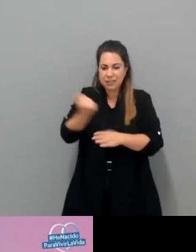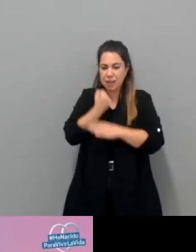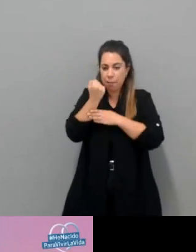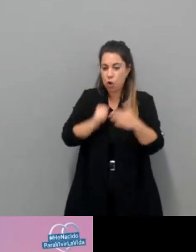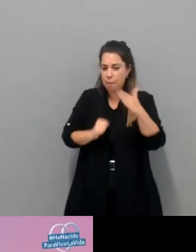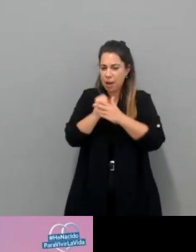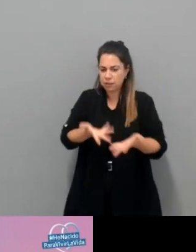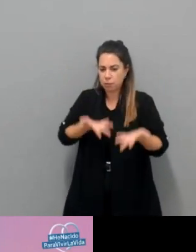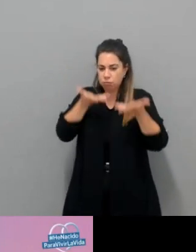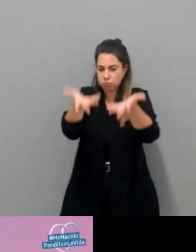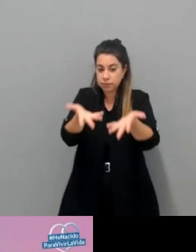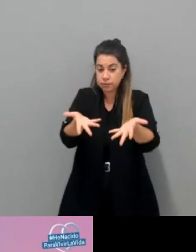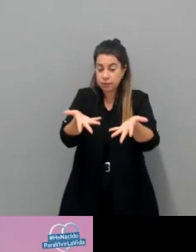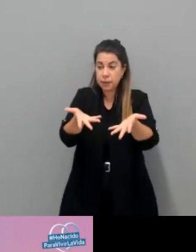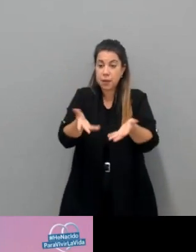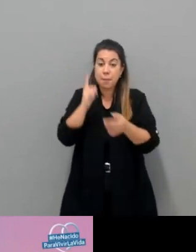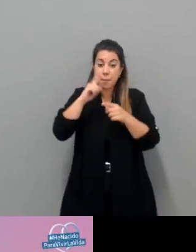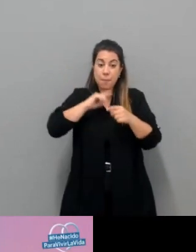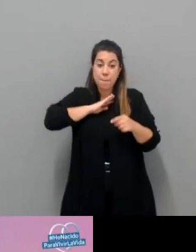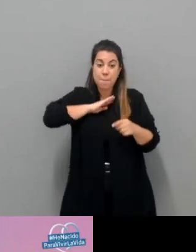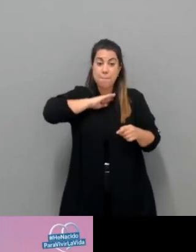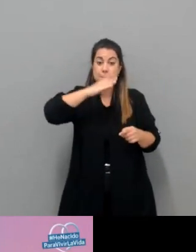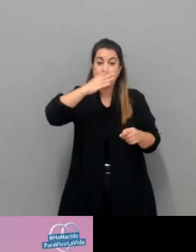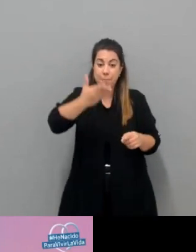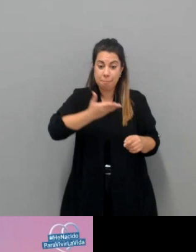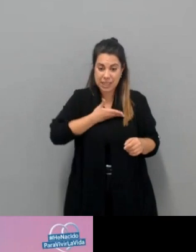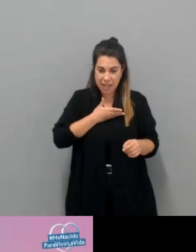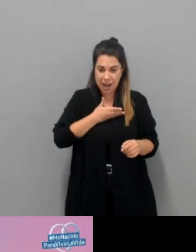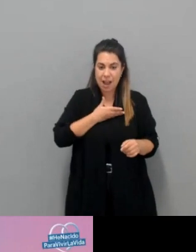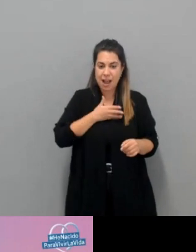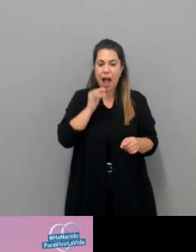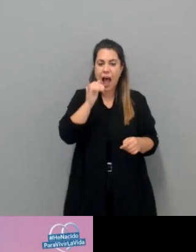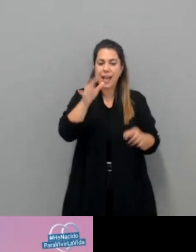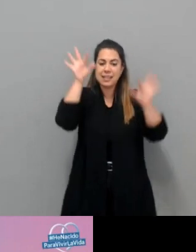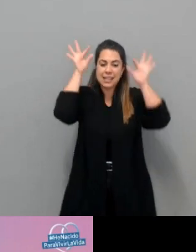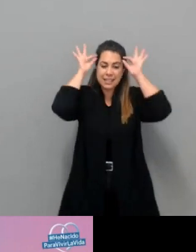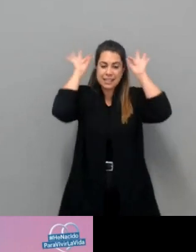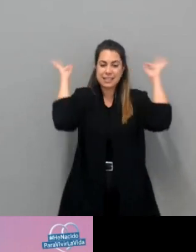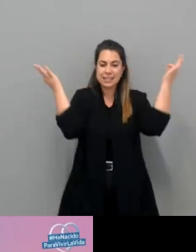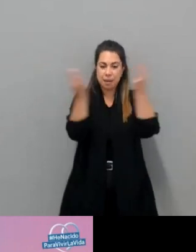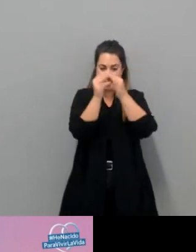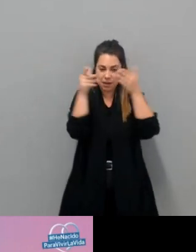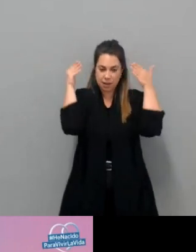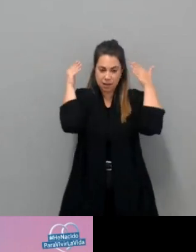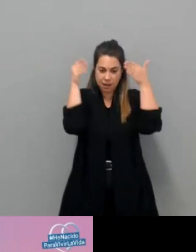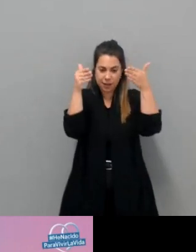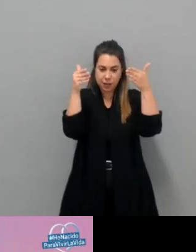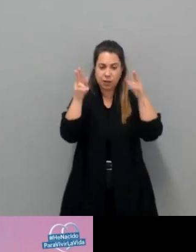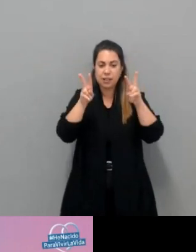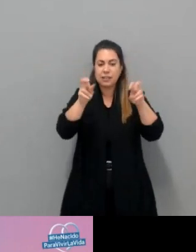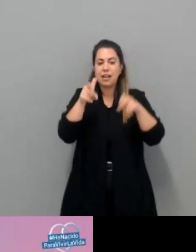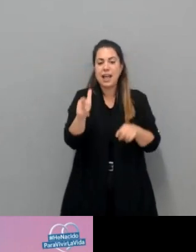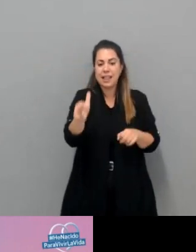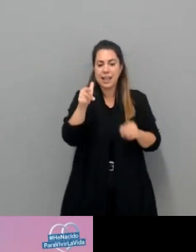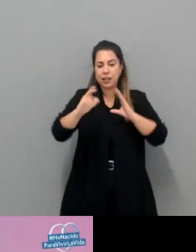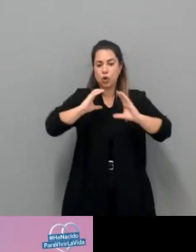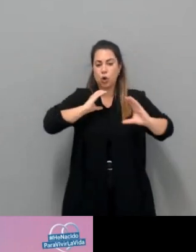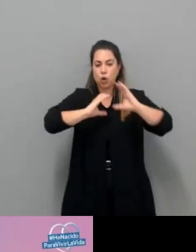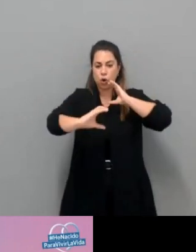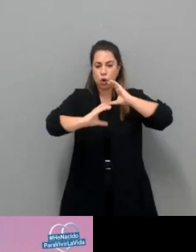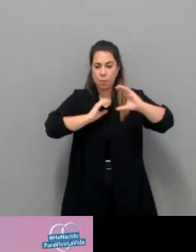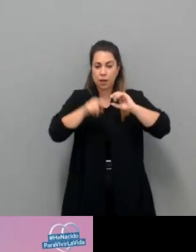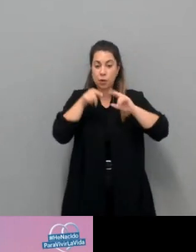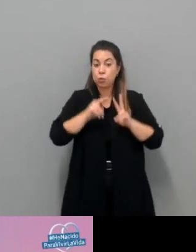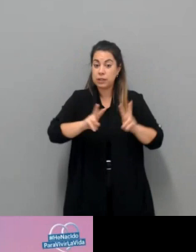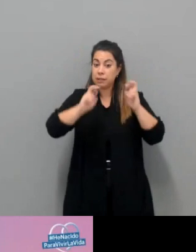que necesitéis. Y mañana tenemos un seminario dedicado al derecho a la comunicación, un tema